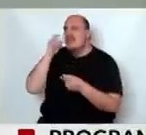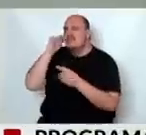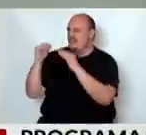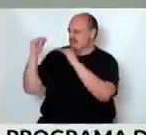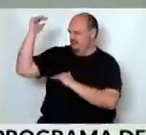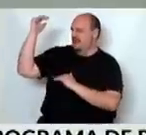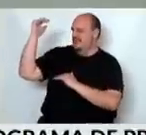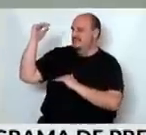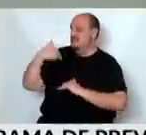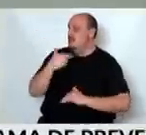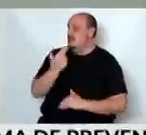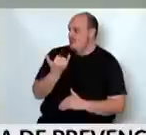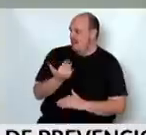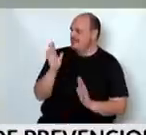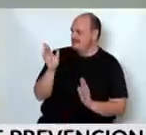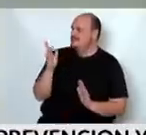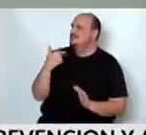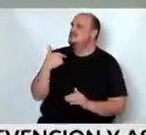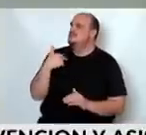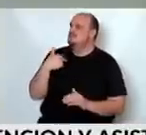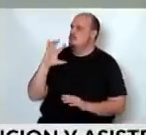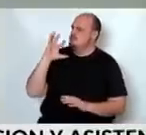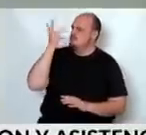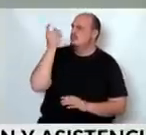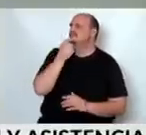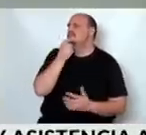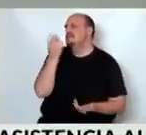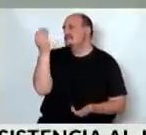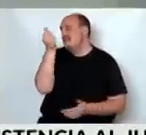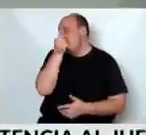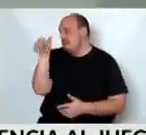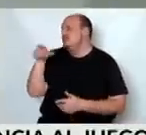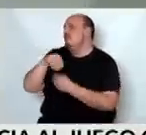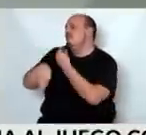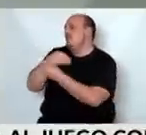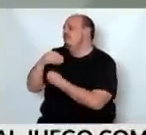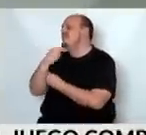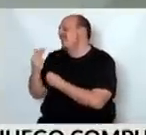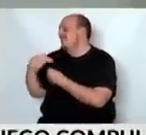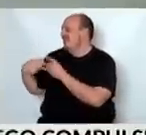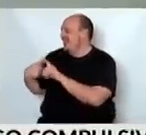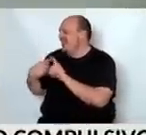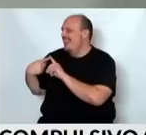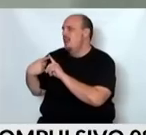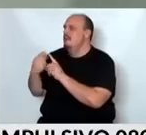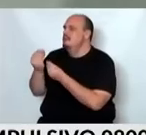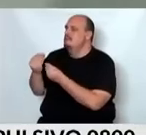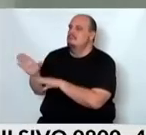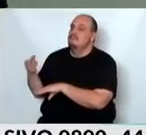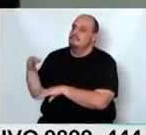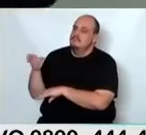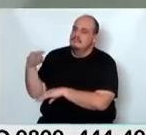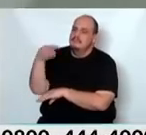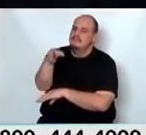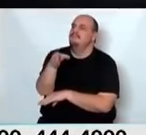hijos. Entonces tal vez a mí me enojaba porque yo el fin de semana, en vez de estar con mi familia, con mis hijos y mi marido, tenía que irme a